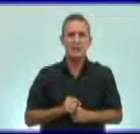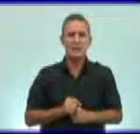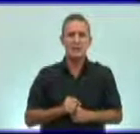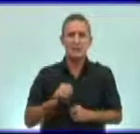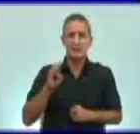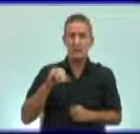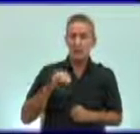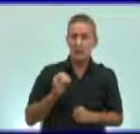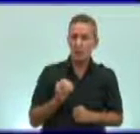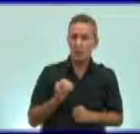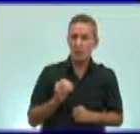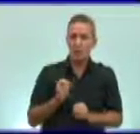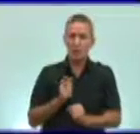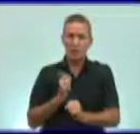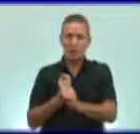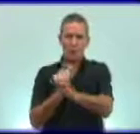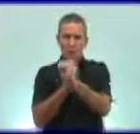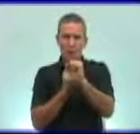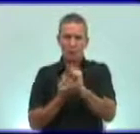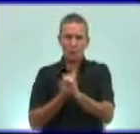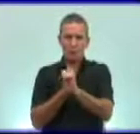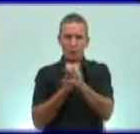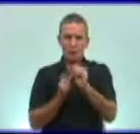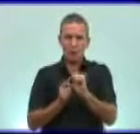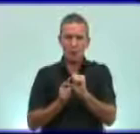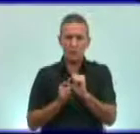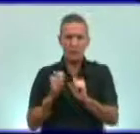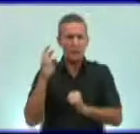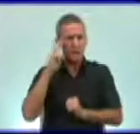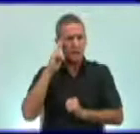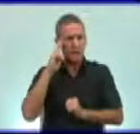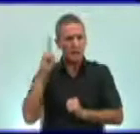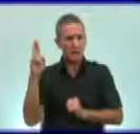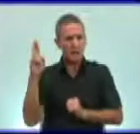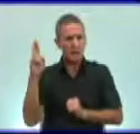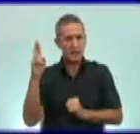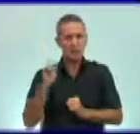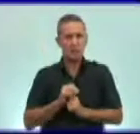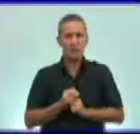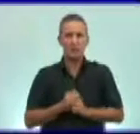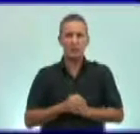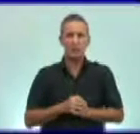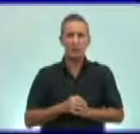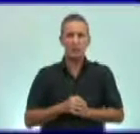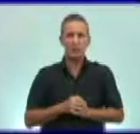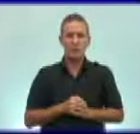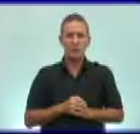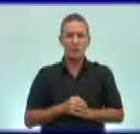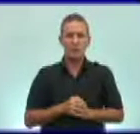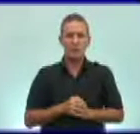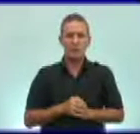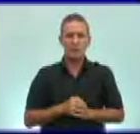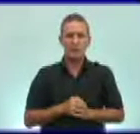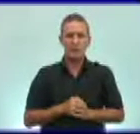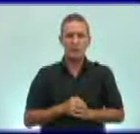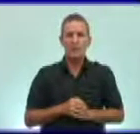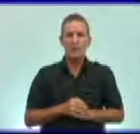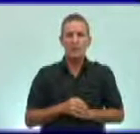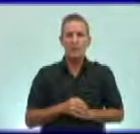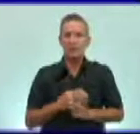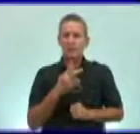su memoria e índice acusador señalando hacia el imperialismo y sus agentes la ignominia eterna de